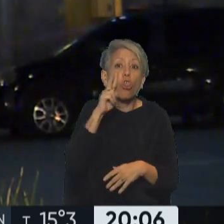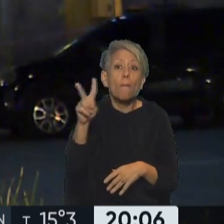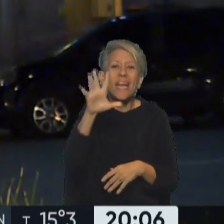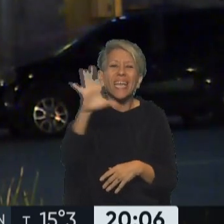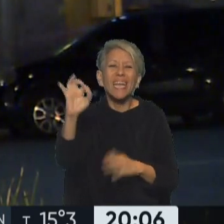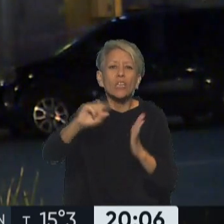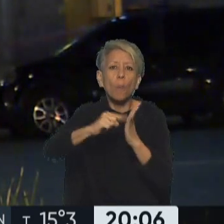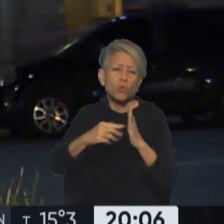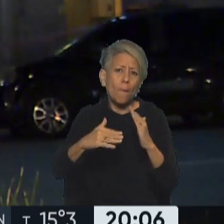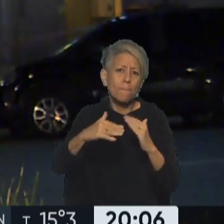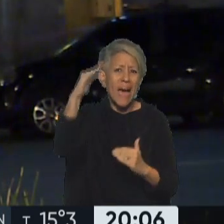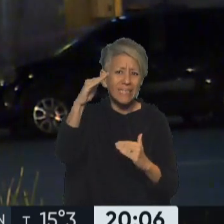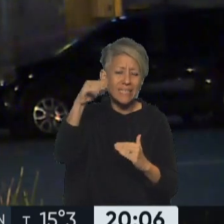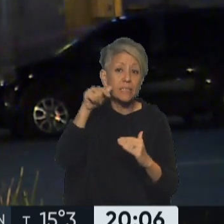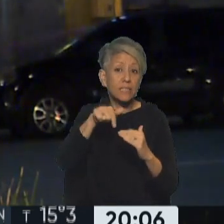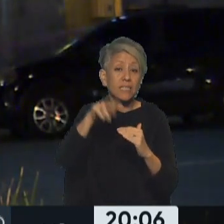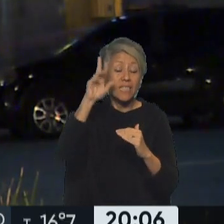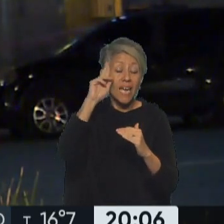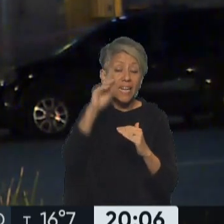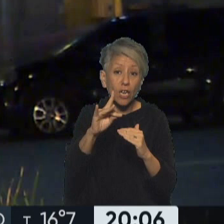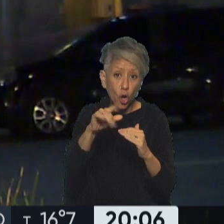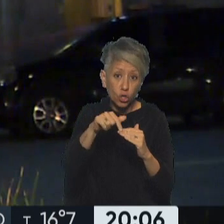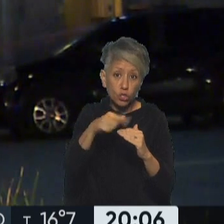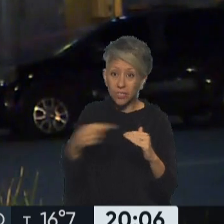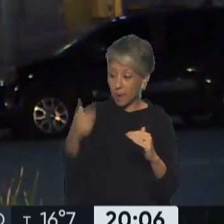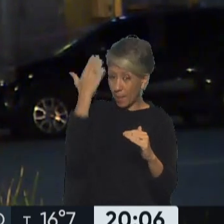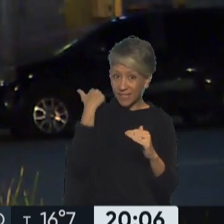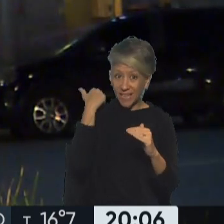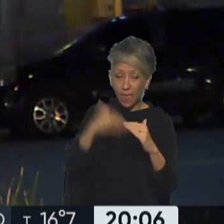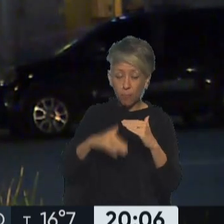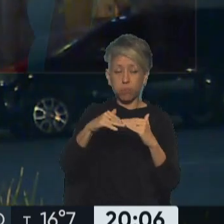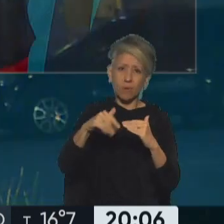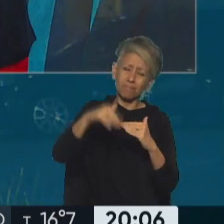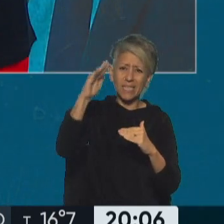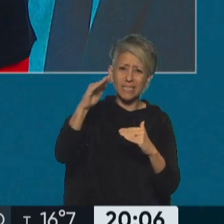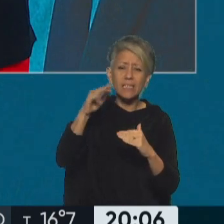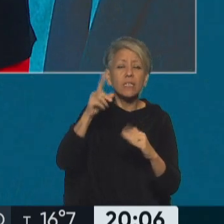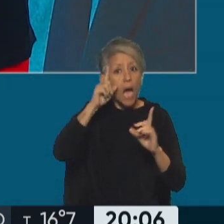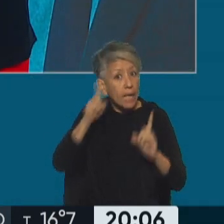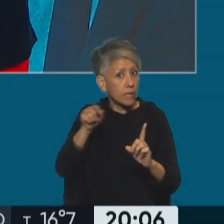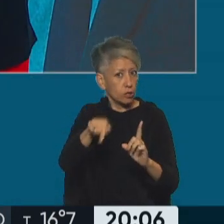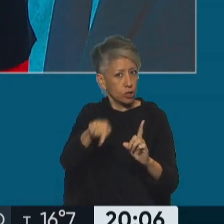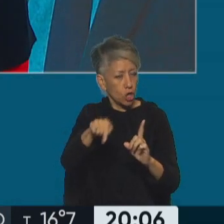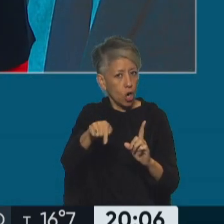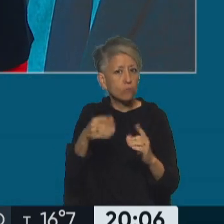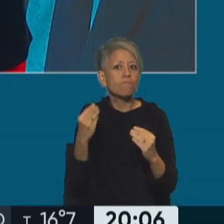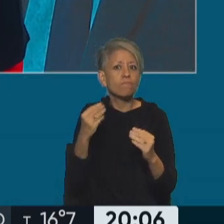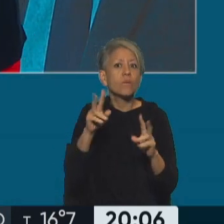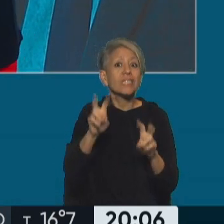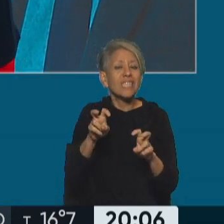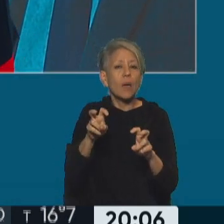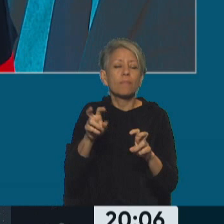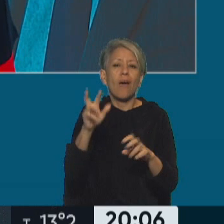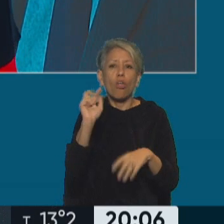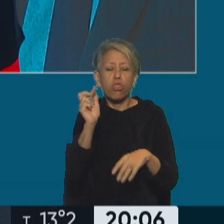fue el valor récord al que llegó la semana pasada. Y atención con esto, con lo que suceda, con la ampliación de la brecha